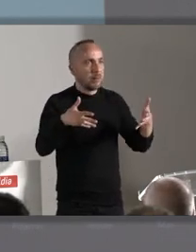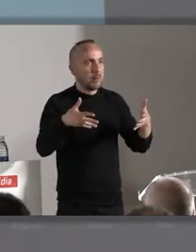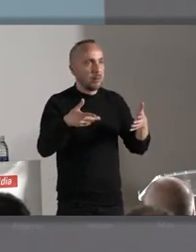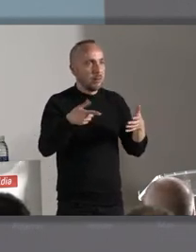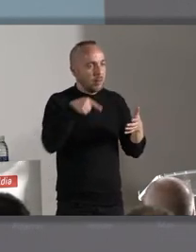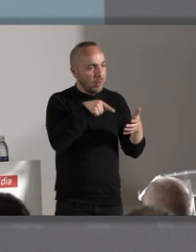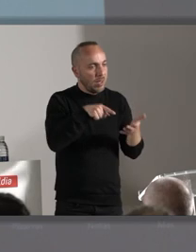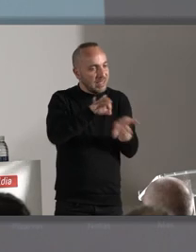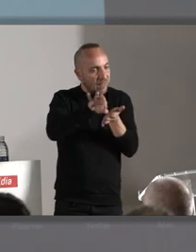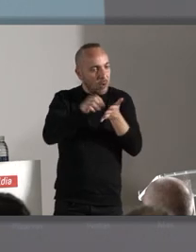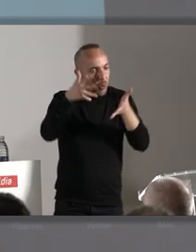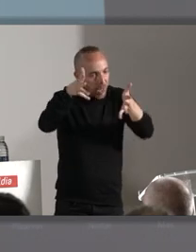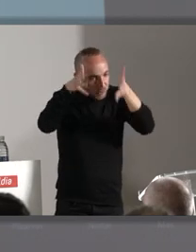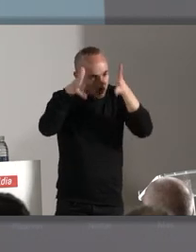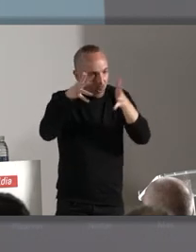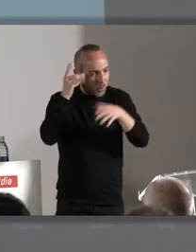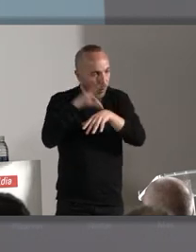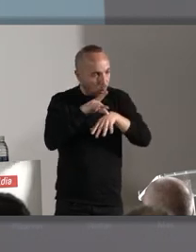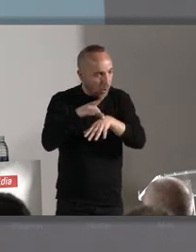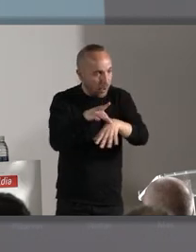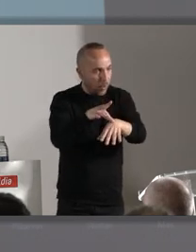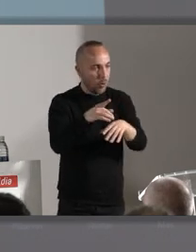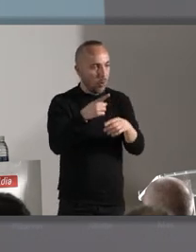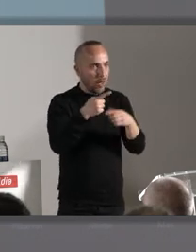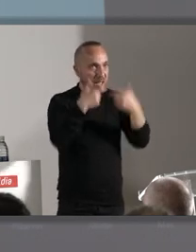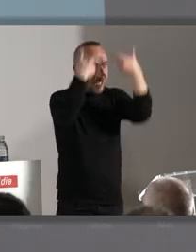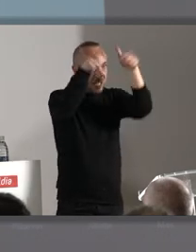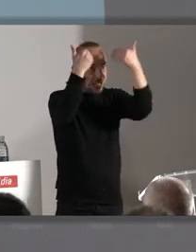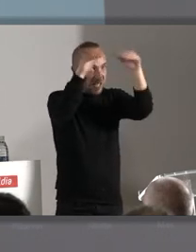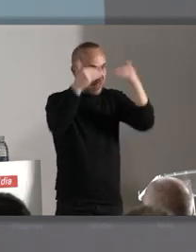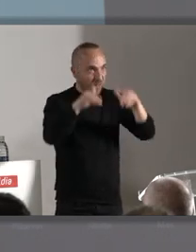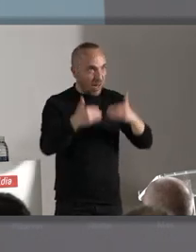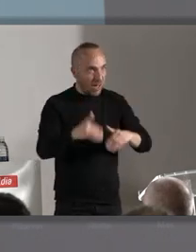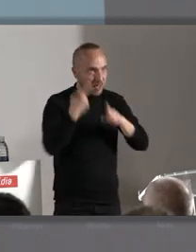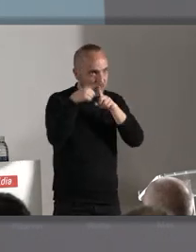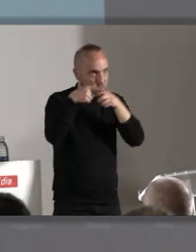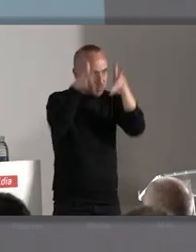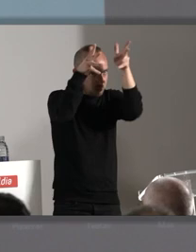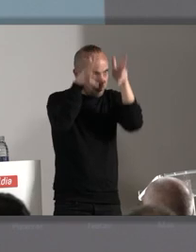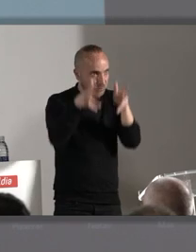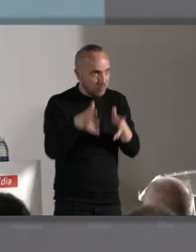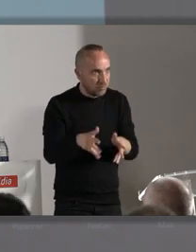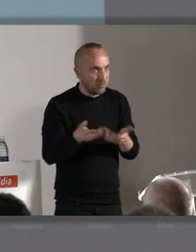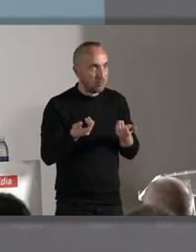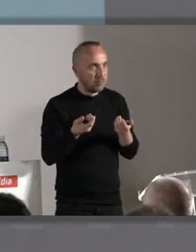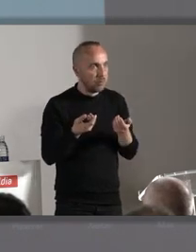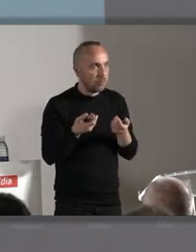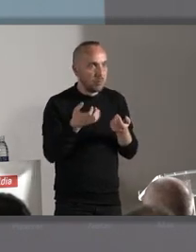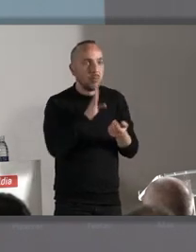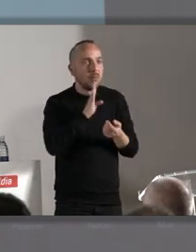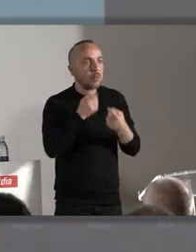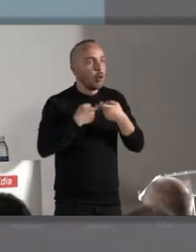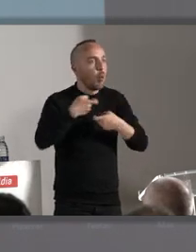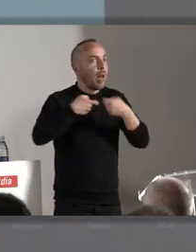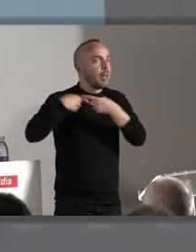servicio de asesoramiento, de orientación, servicios a diferentes niveles, ¿no? Como se hace tradicionalmente en esferas de la ciencia cooperativa,